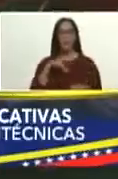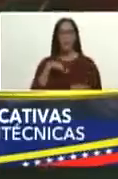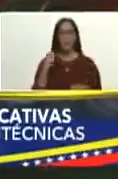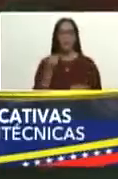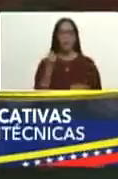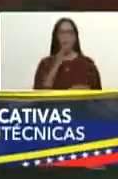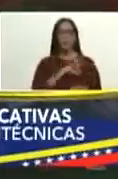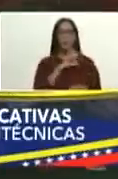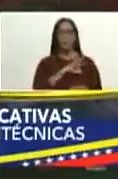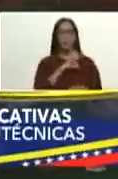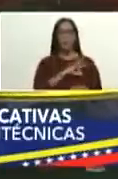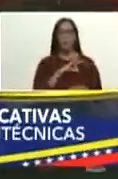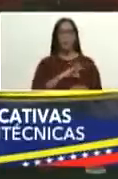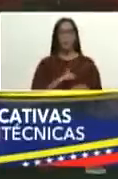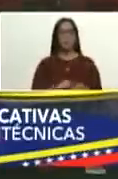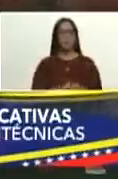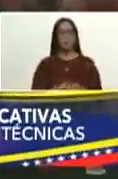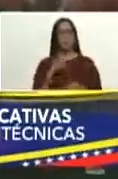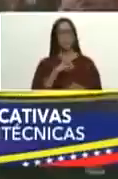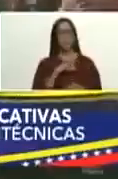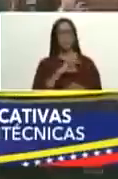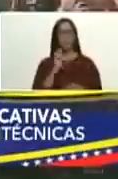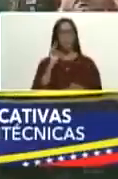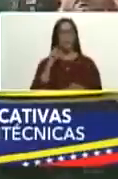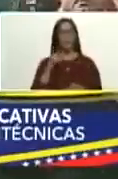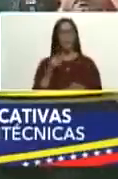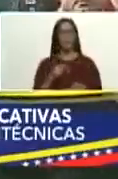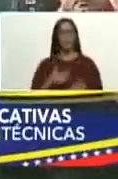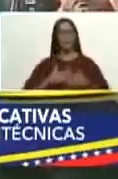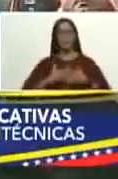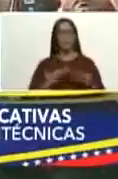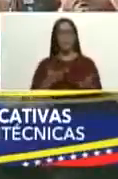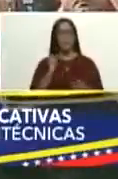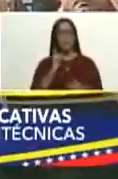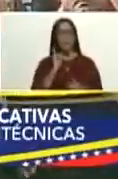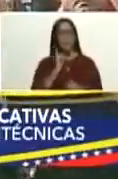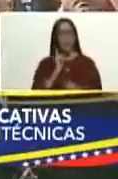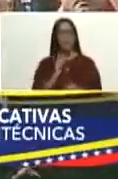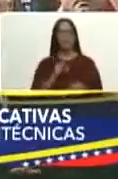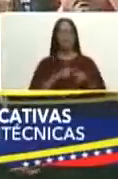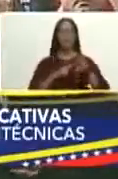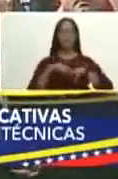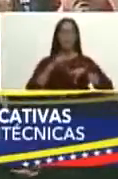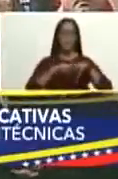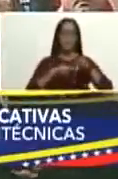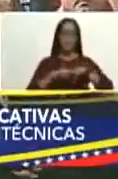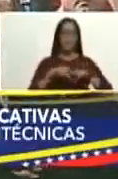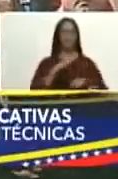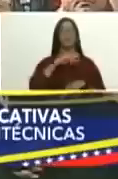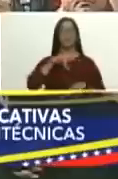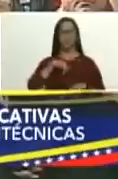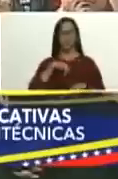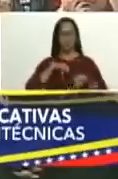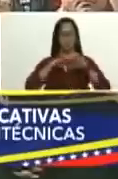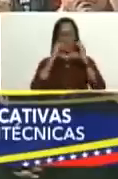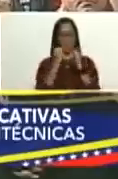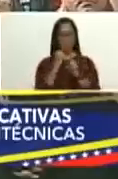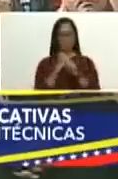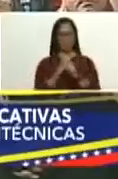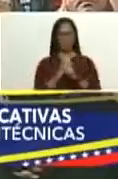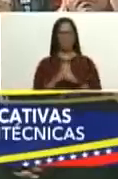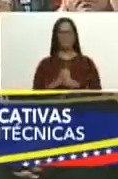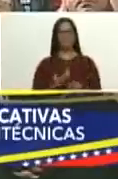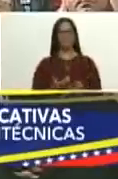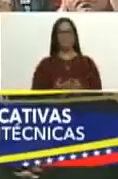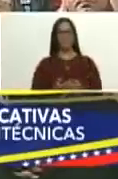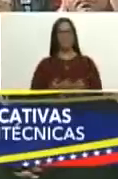sociedad. Esa sociedad a la que usted se refiere, que debemos construirla, pues nosotros, la clase obrera, nos hemos convertido en